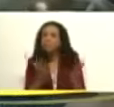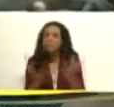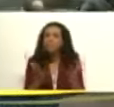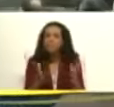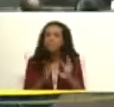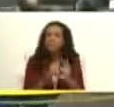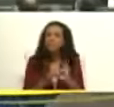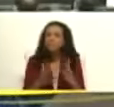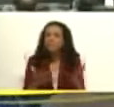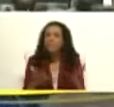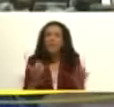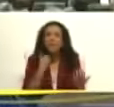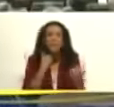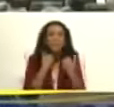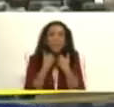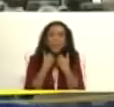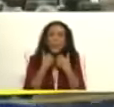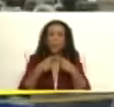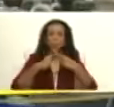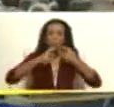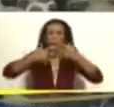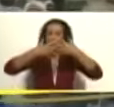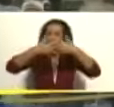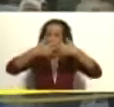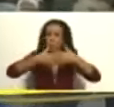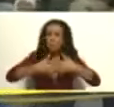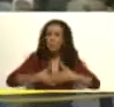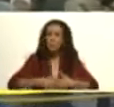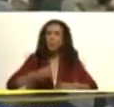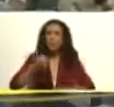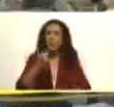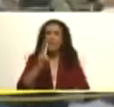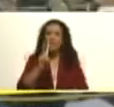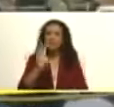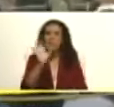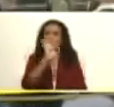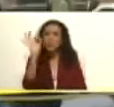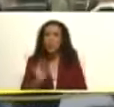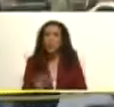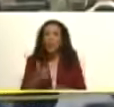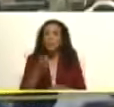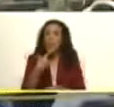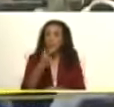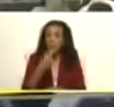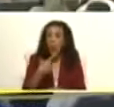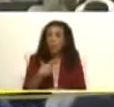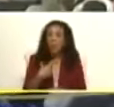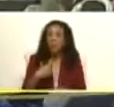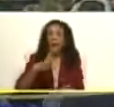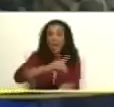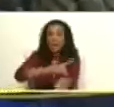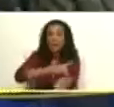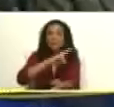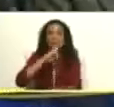asociadas a enfermedades del sistema nervioso, 13%. Medicamentos para